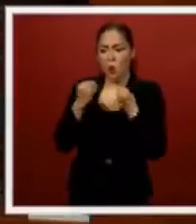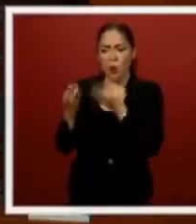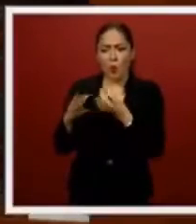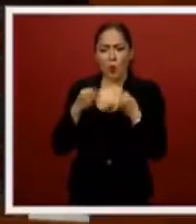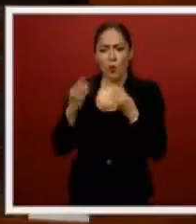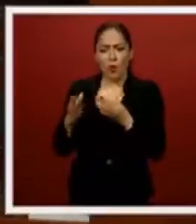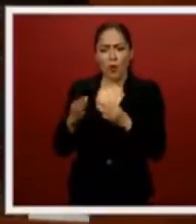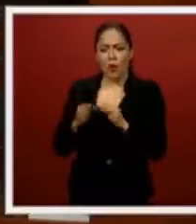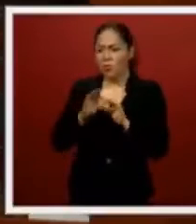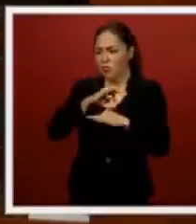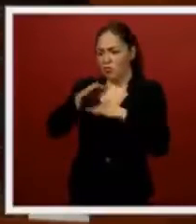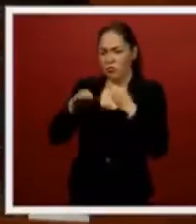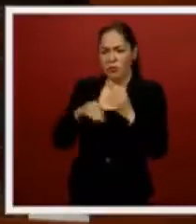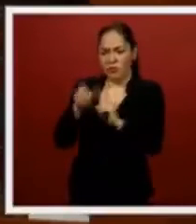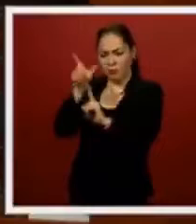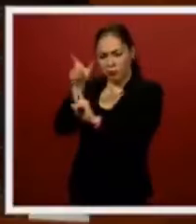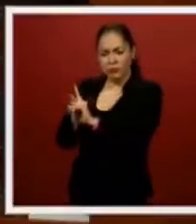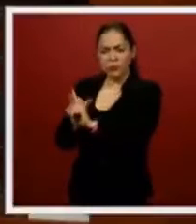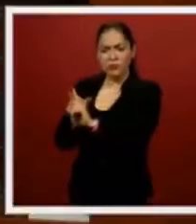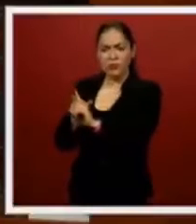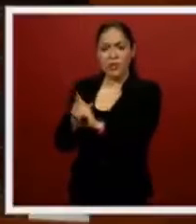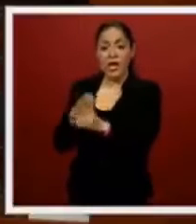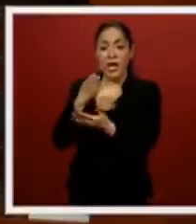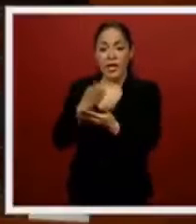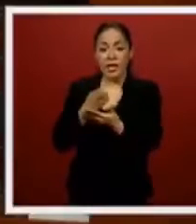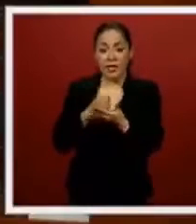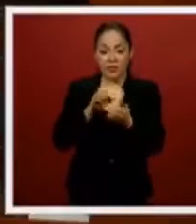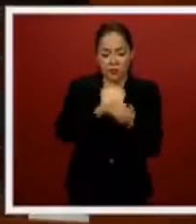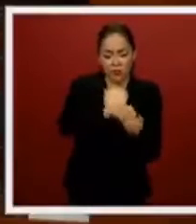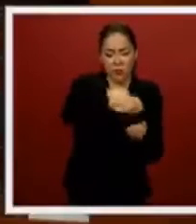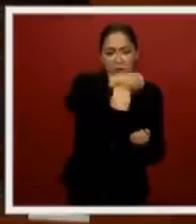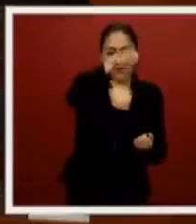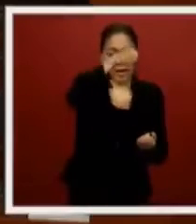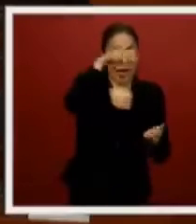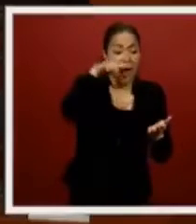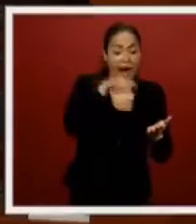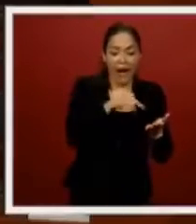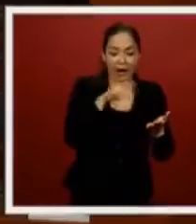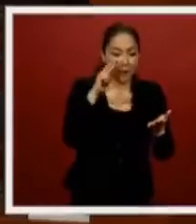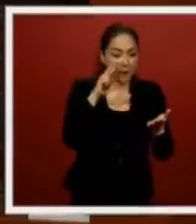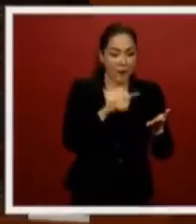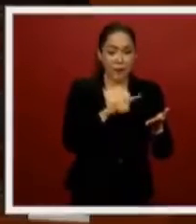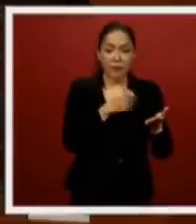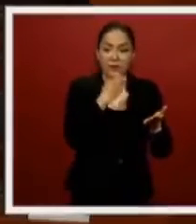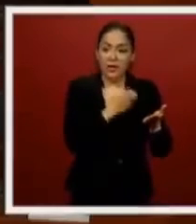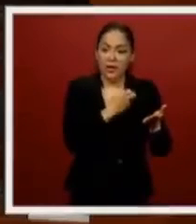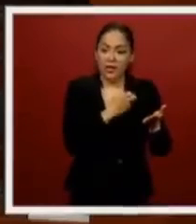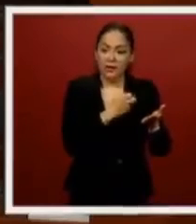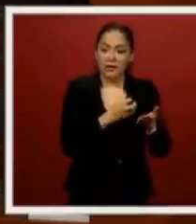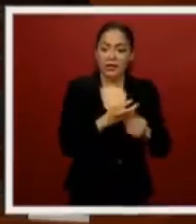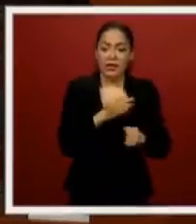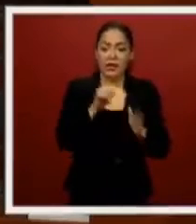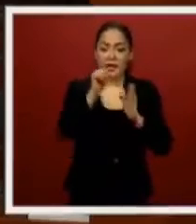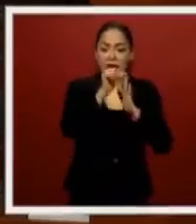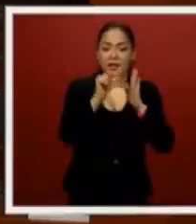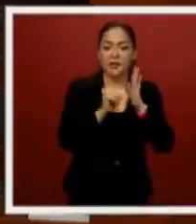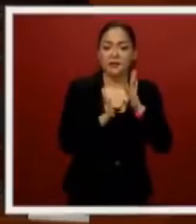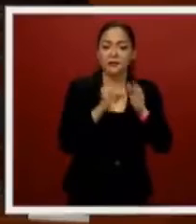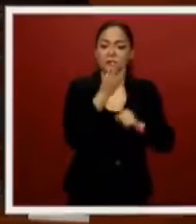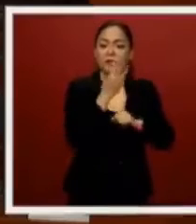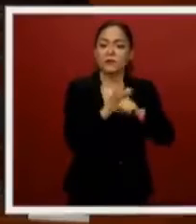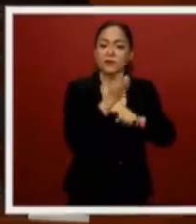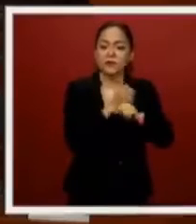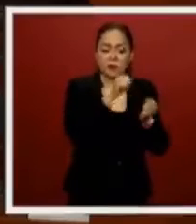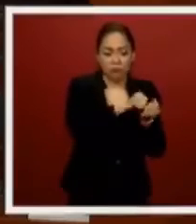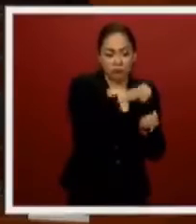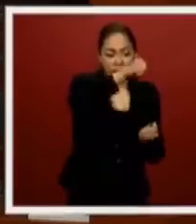artículo 3 constitucional. Esto se encuentra en nuestra Carta Magna, la máxima ley en el país, el 3